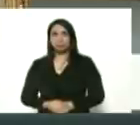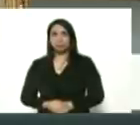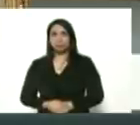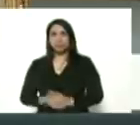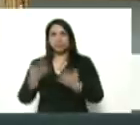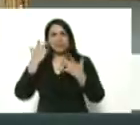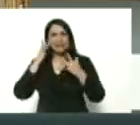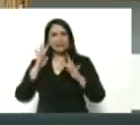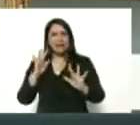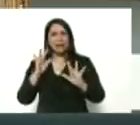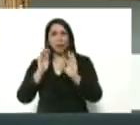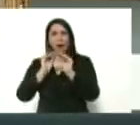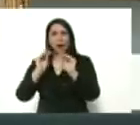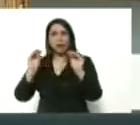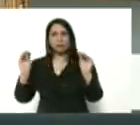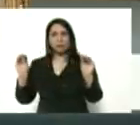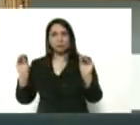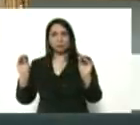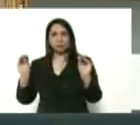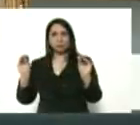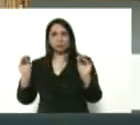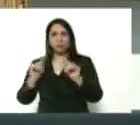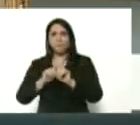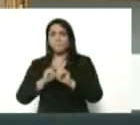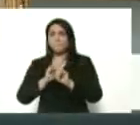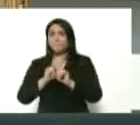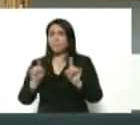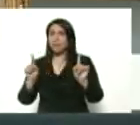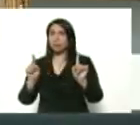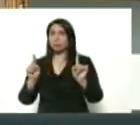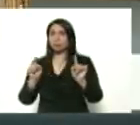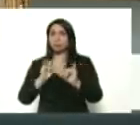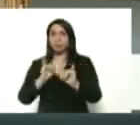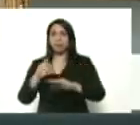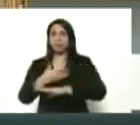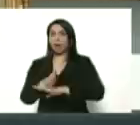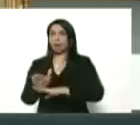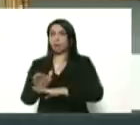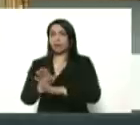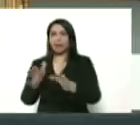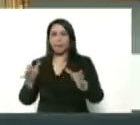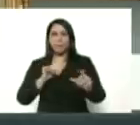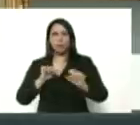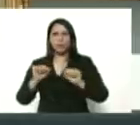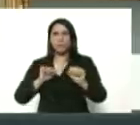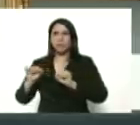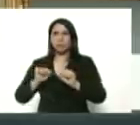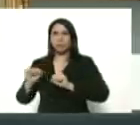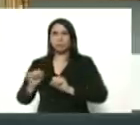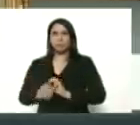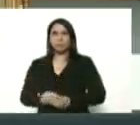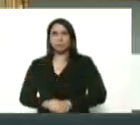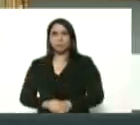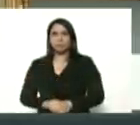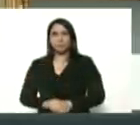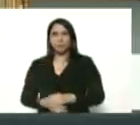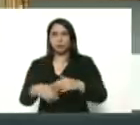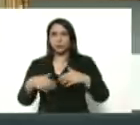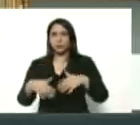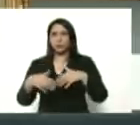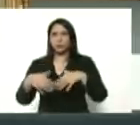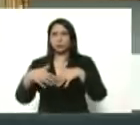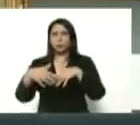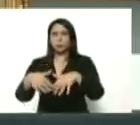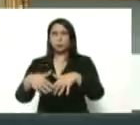trataron como de alertar, pero ya era tarde. El gran movimiento, bueno, de tropas, de